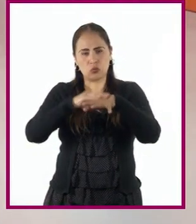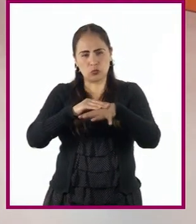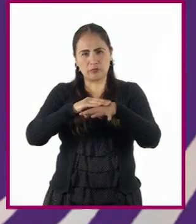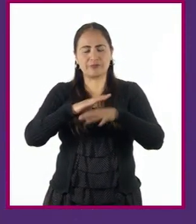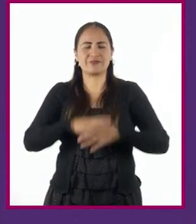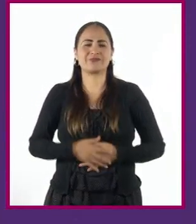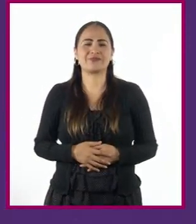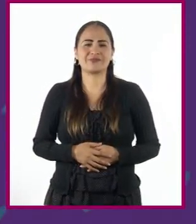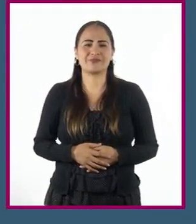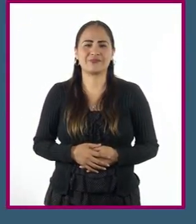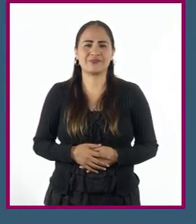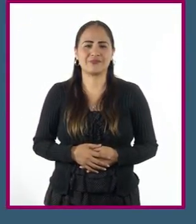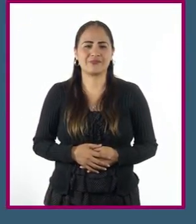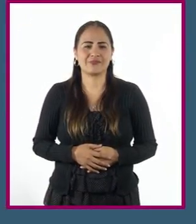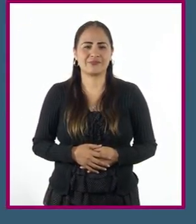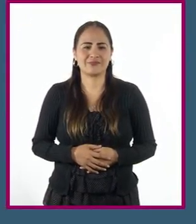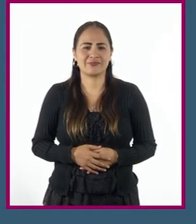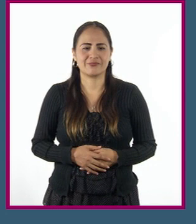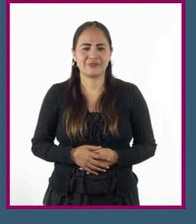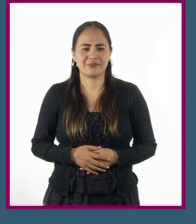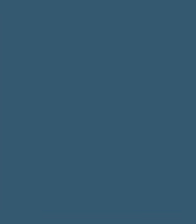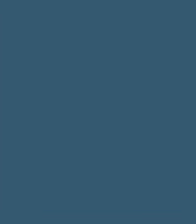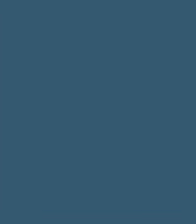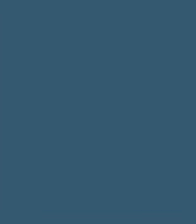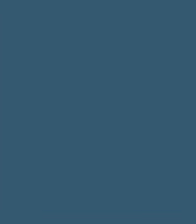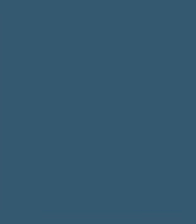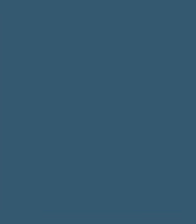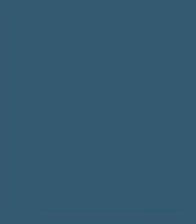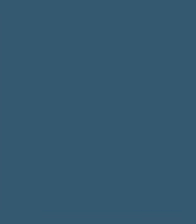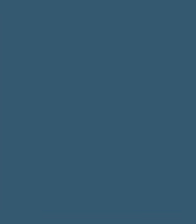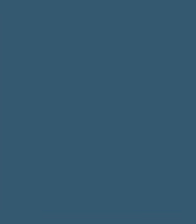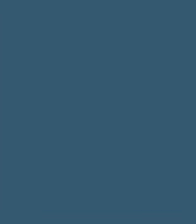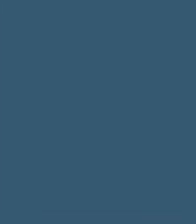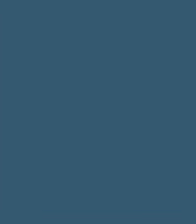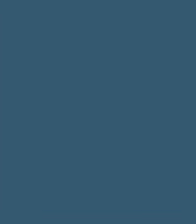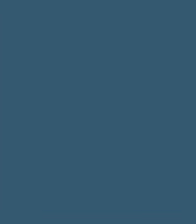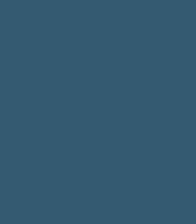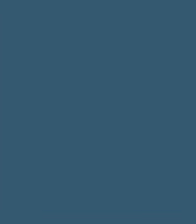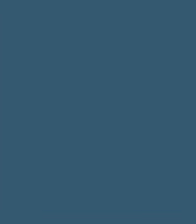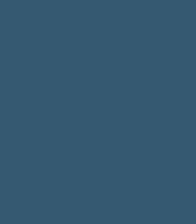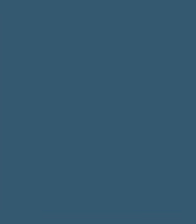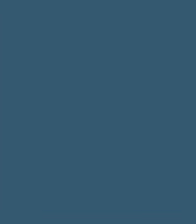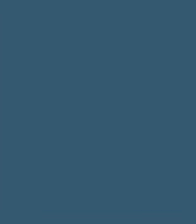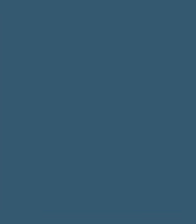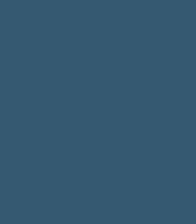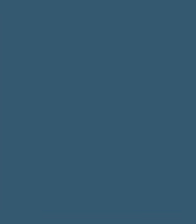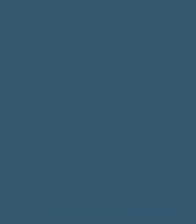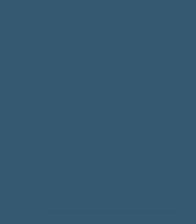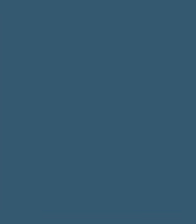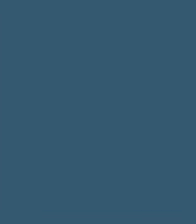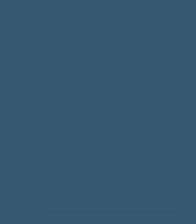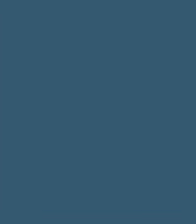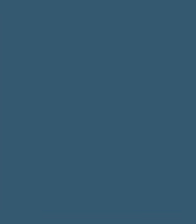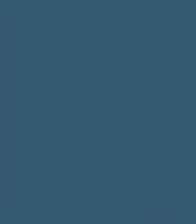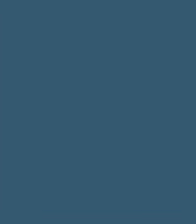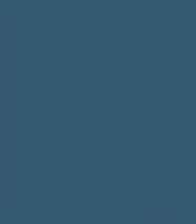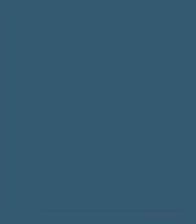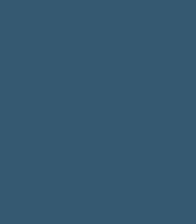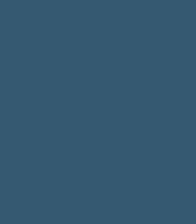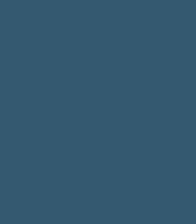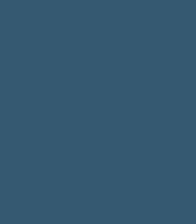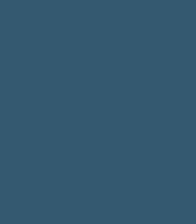piel. ¿Qué necesitamos? Bicarbonato de sodio, ácido cítrico, un recipiente hondo de